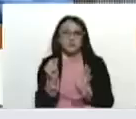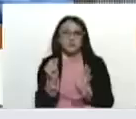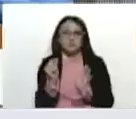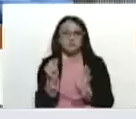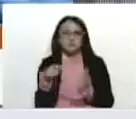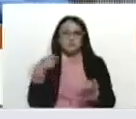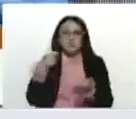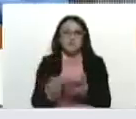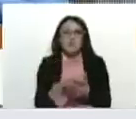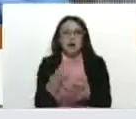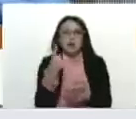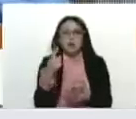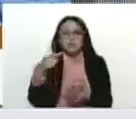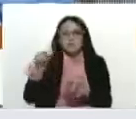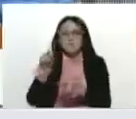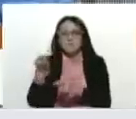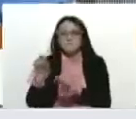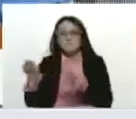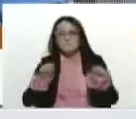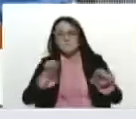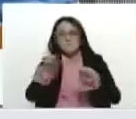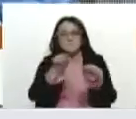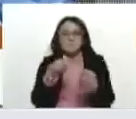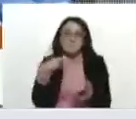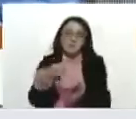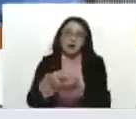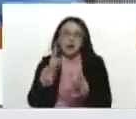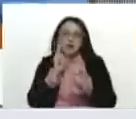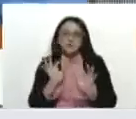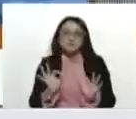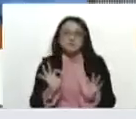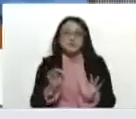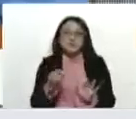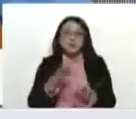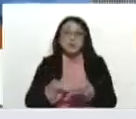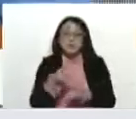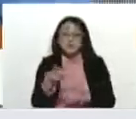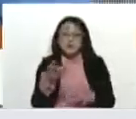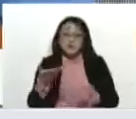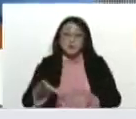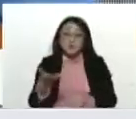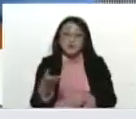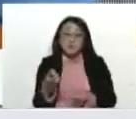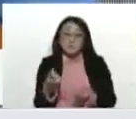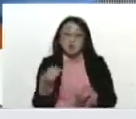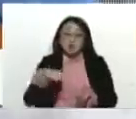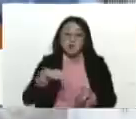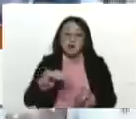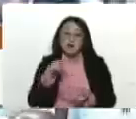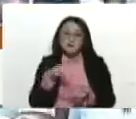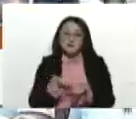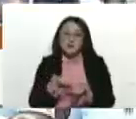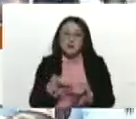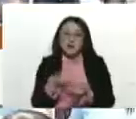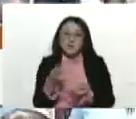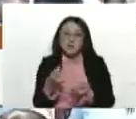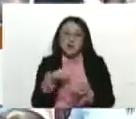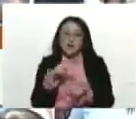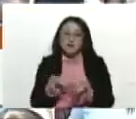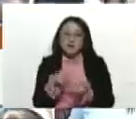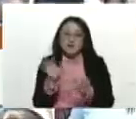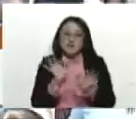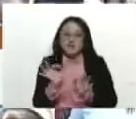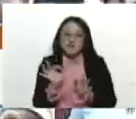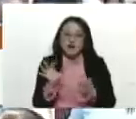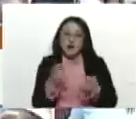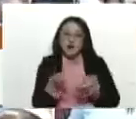segundo se le paga al uno se le paga al otro y se pagó absolutamente todo pero ese es la importancia de tener moneda nacional la moneda nacional es el principal mecanismo